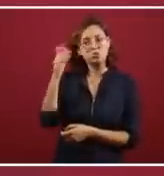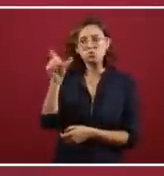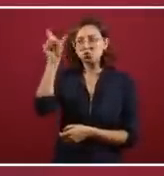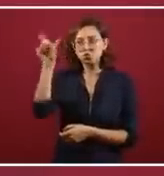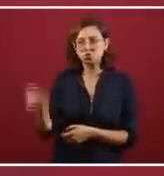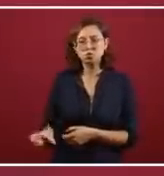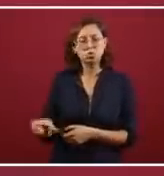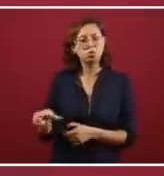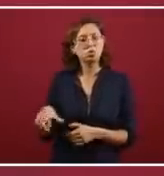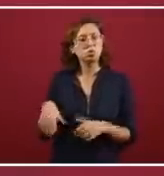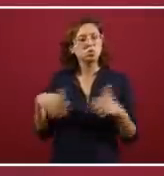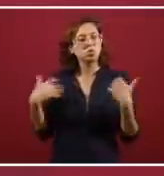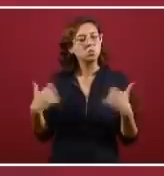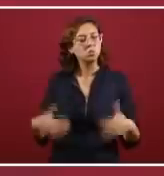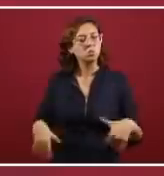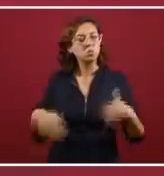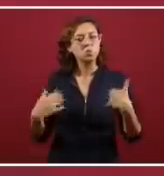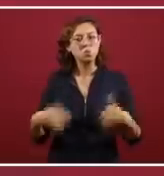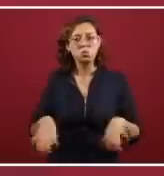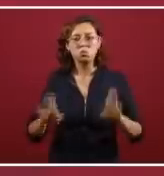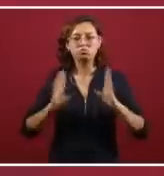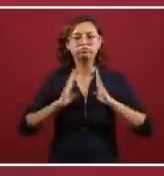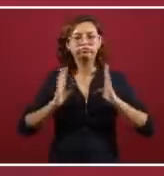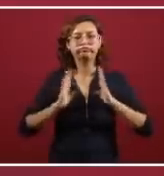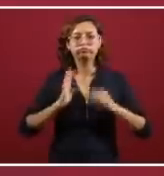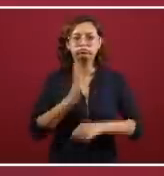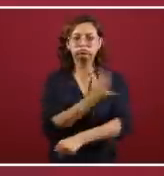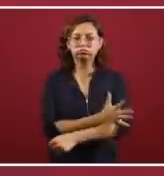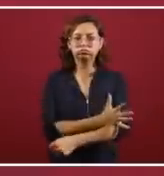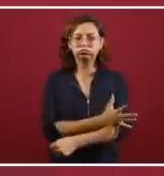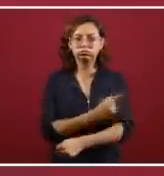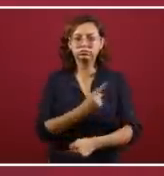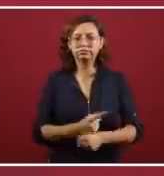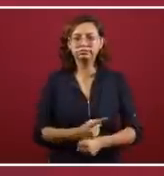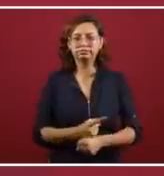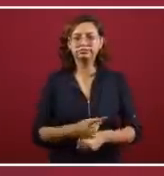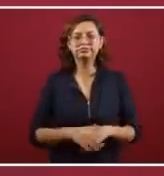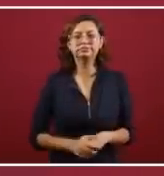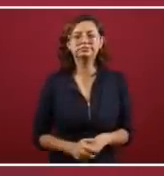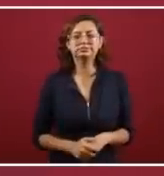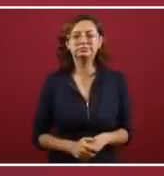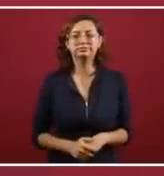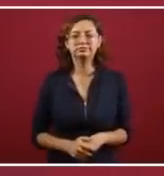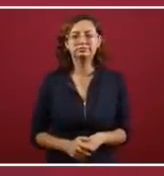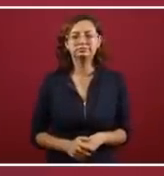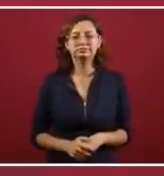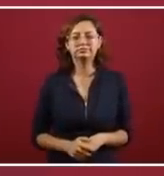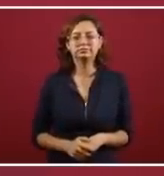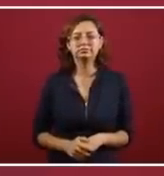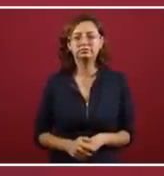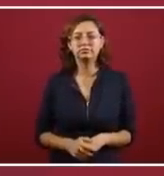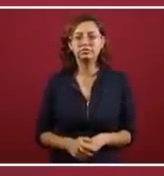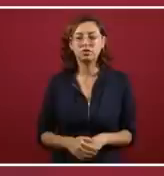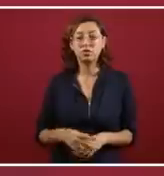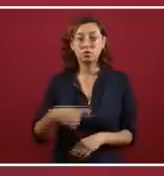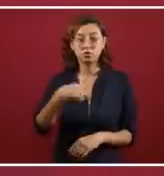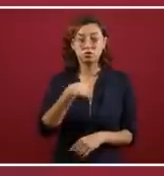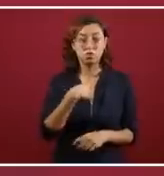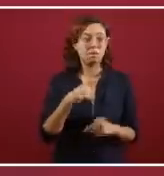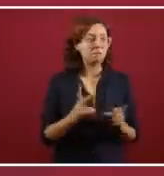un militar honesto. Yo hice un cuestionario y